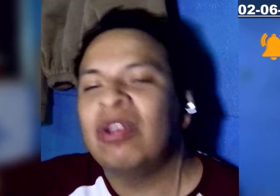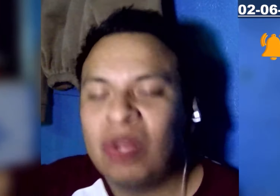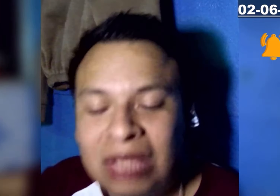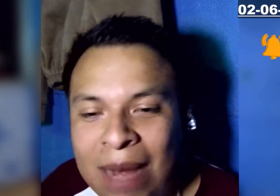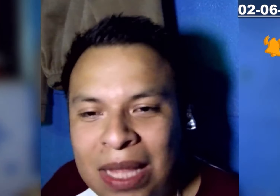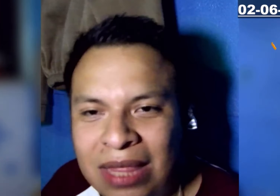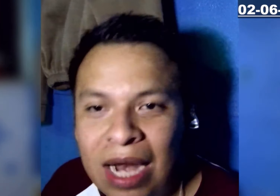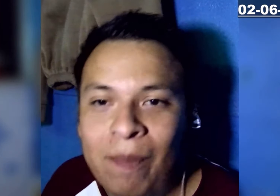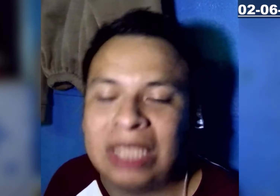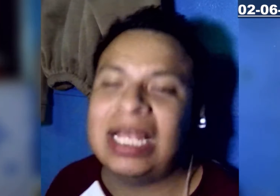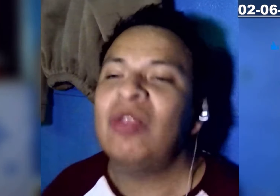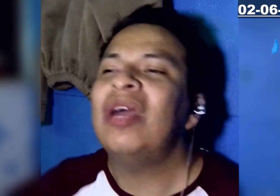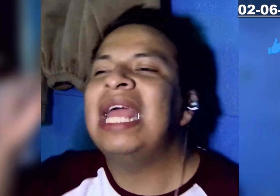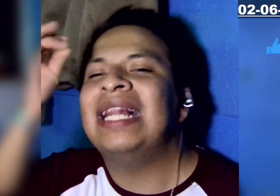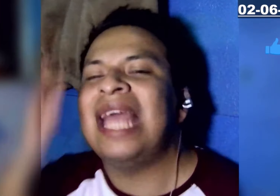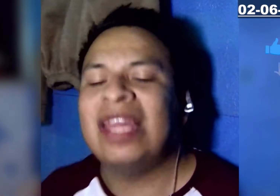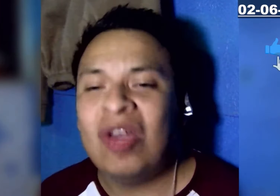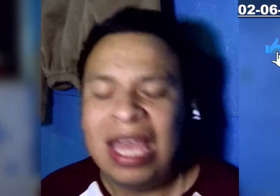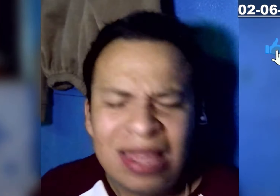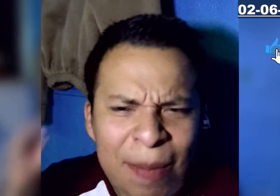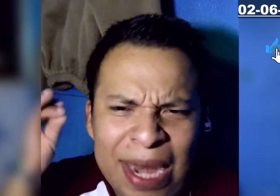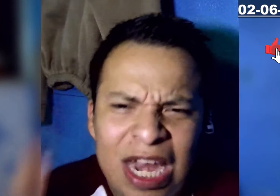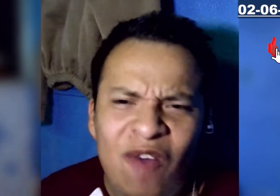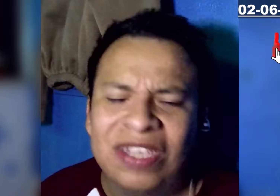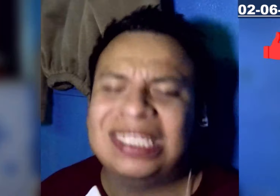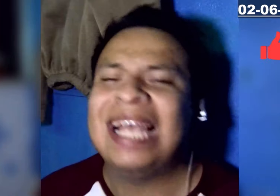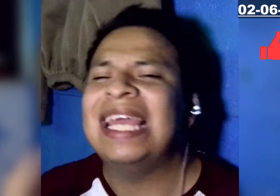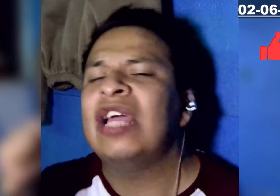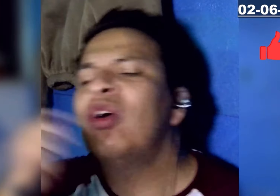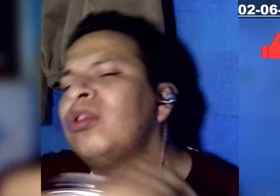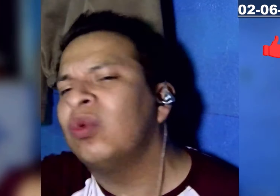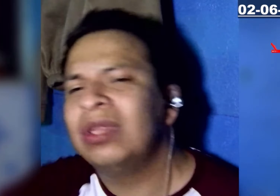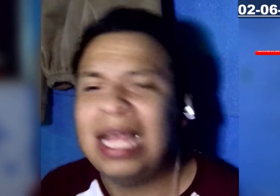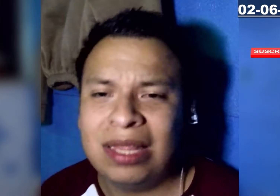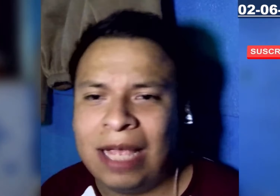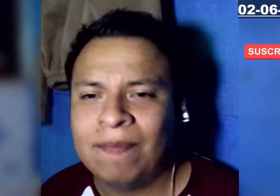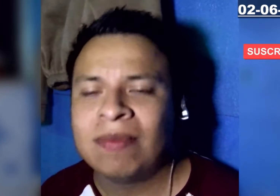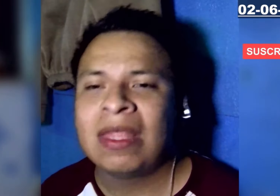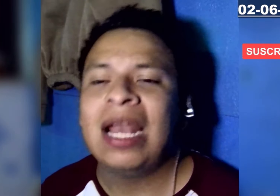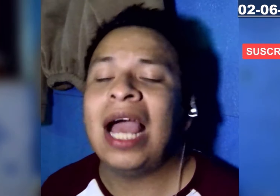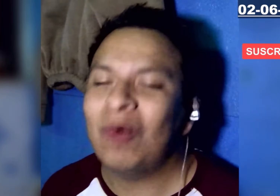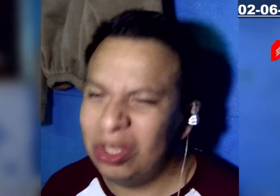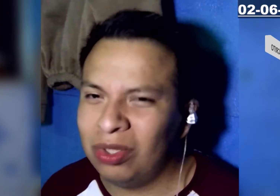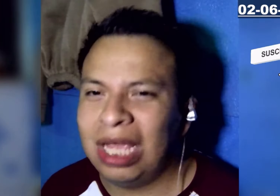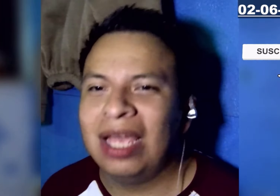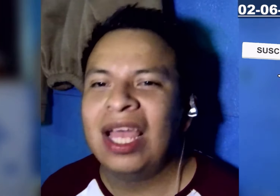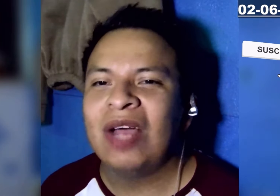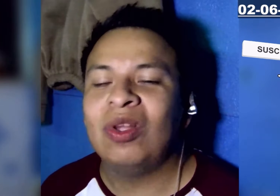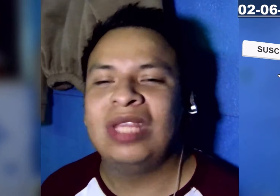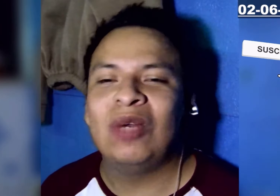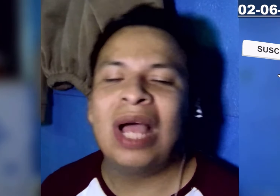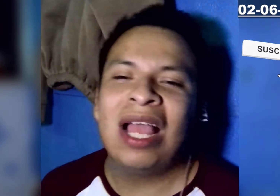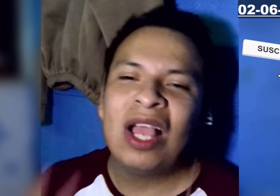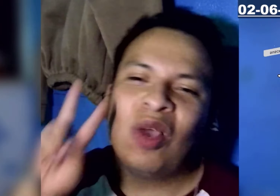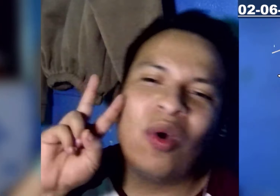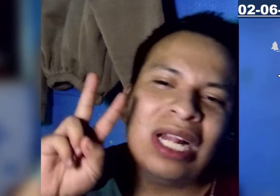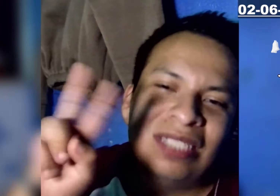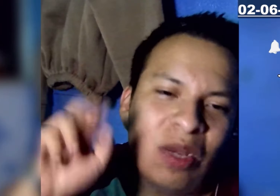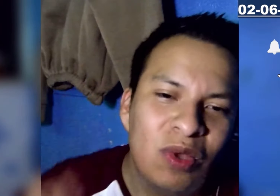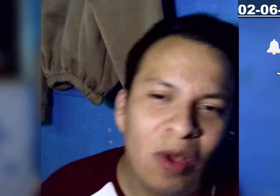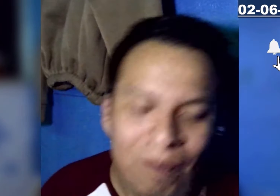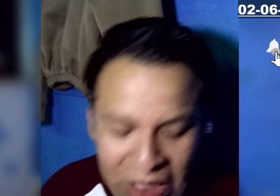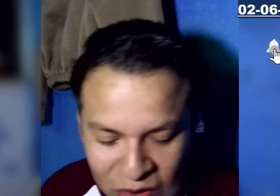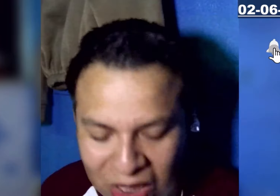ya quedó totalmente en el pasado. El día de hoy, de manera oficial y contundente, la 4T continúa